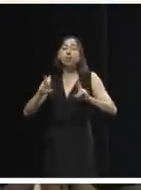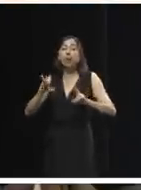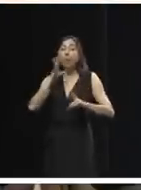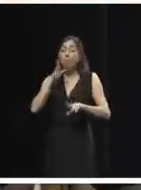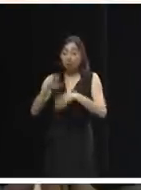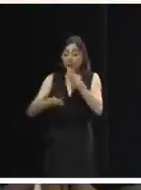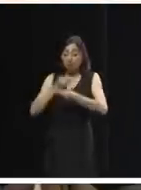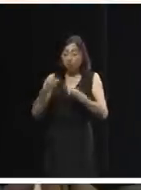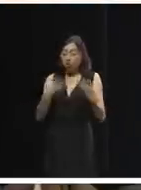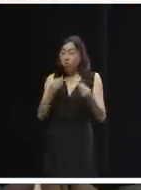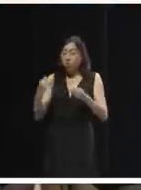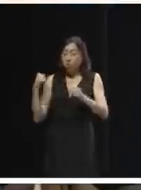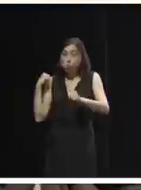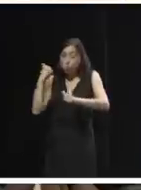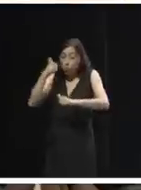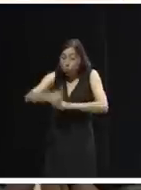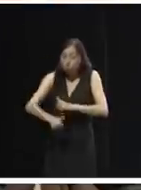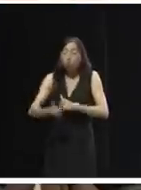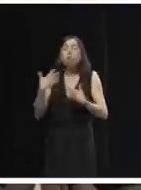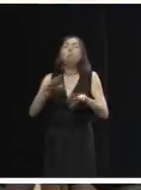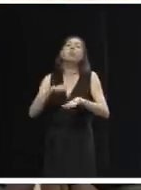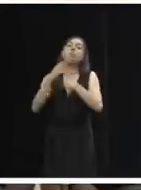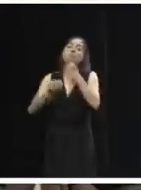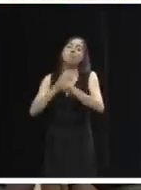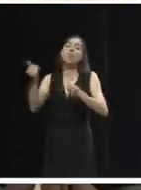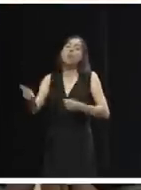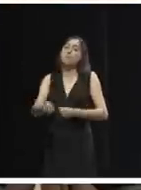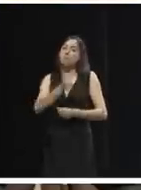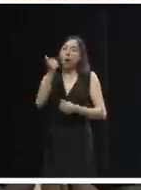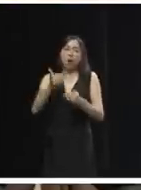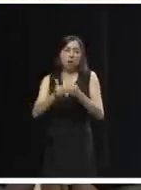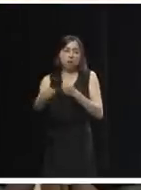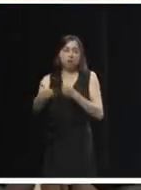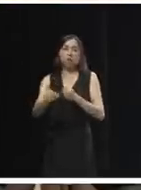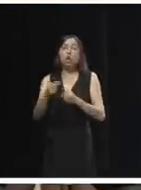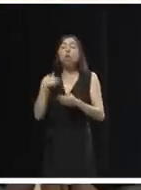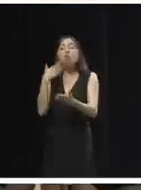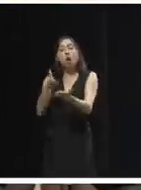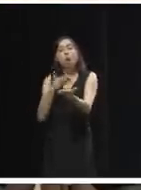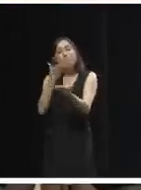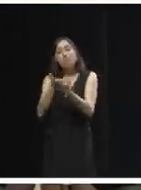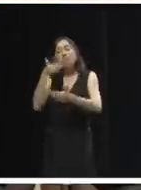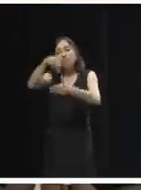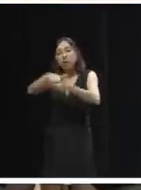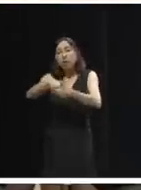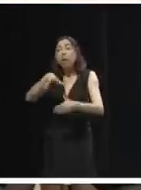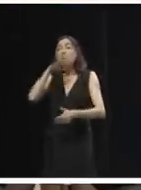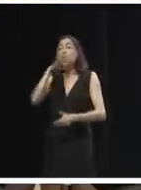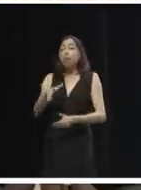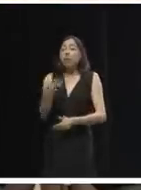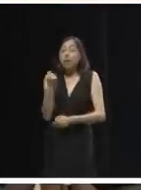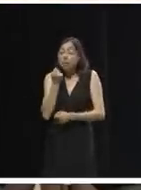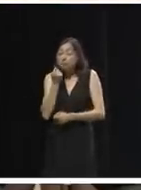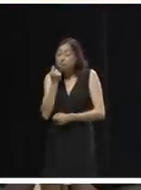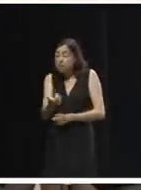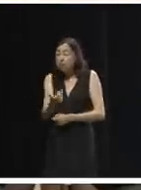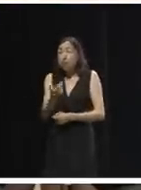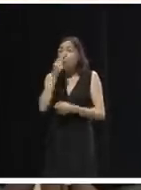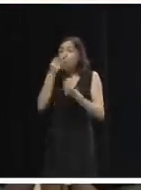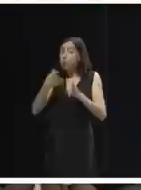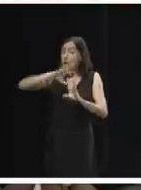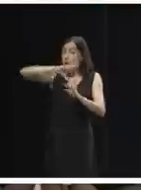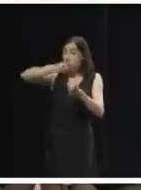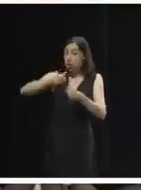mucho, pero vamos a hacer muchísimo más. Os pido que votéis porque de las pocas buenas noticias que dimos en el